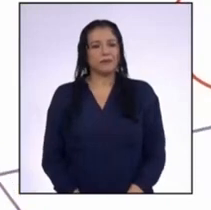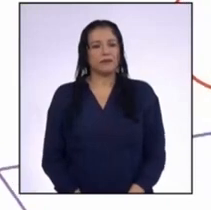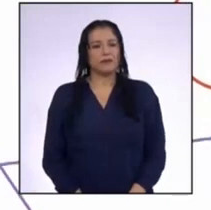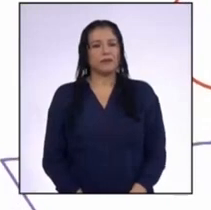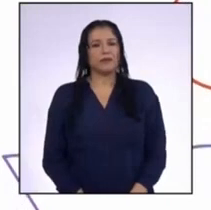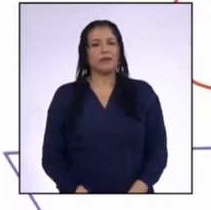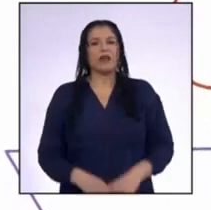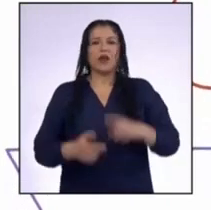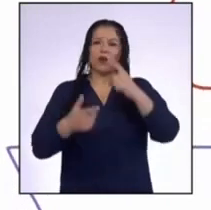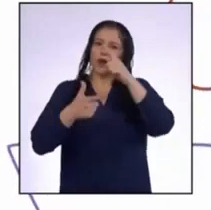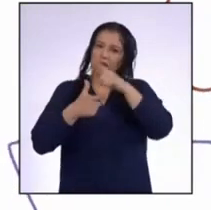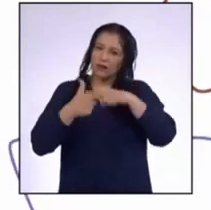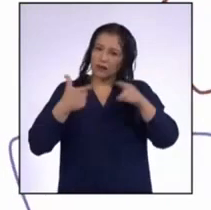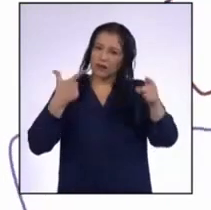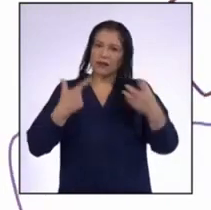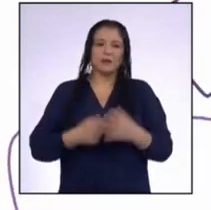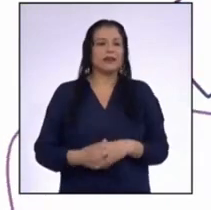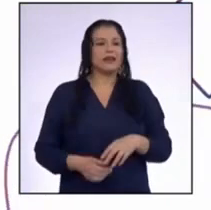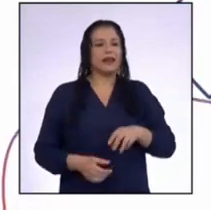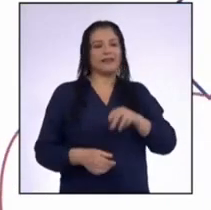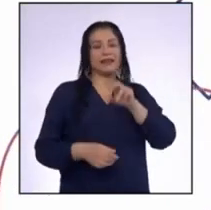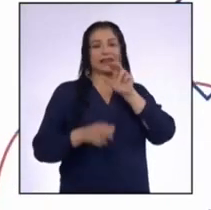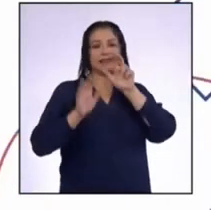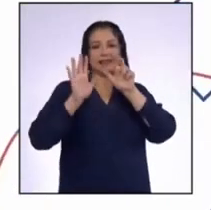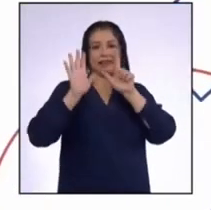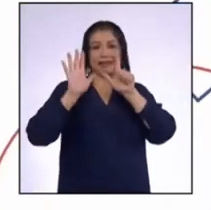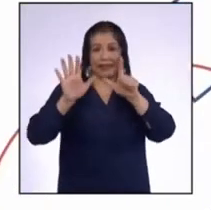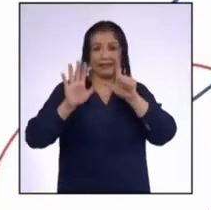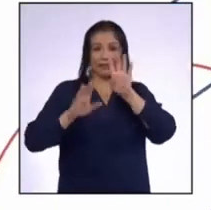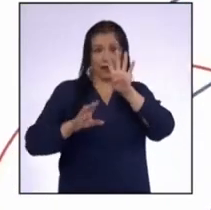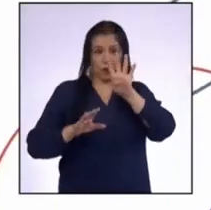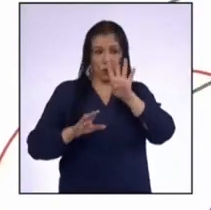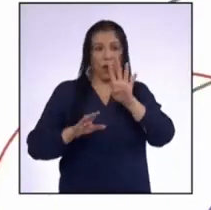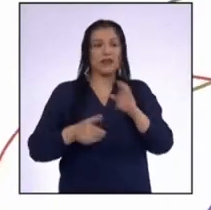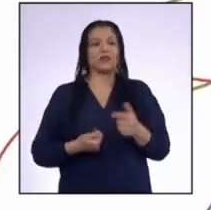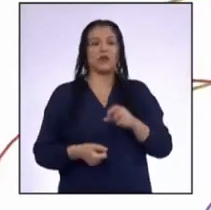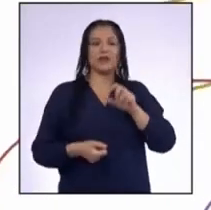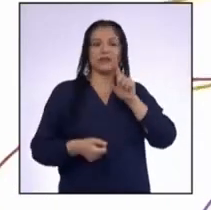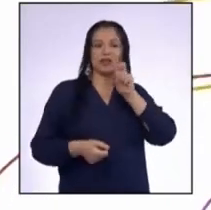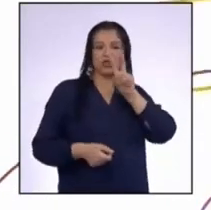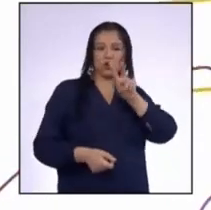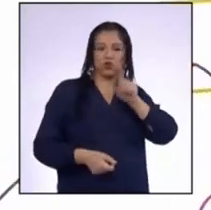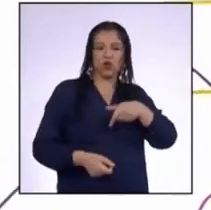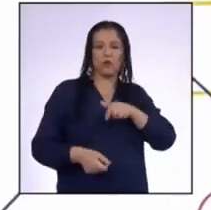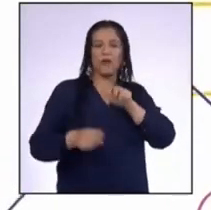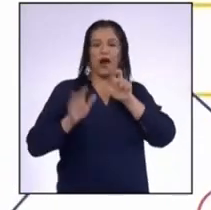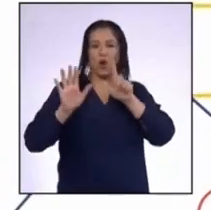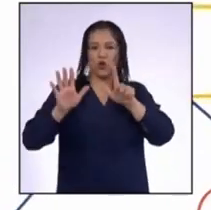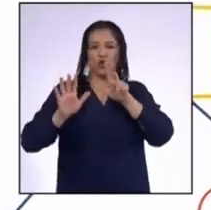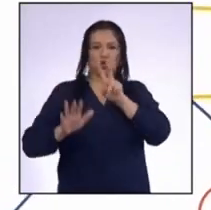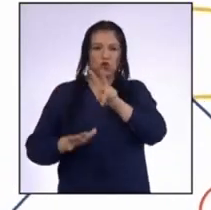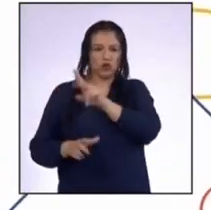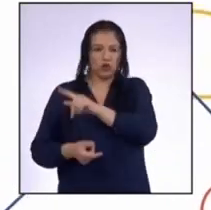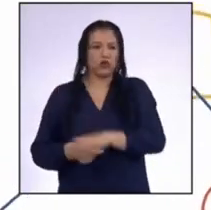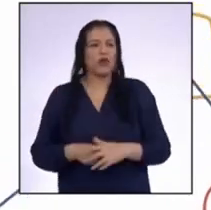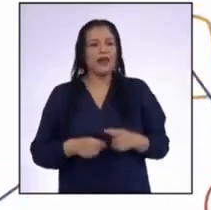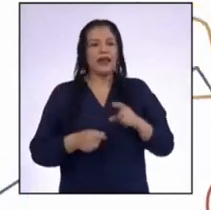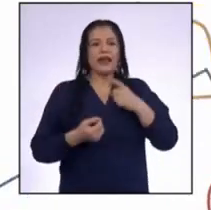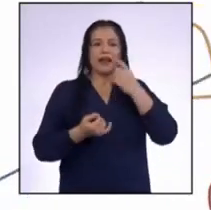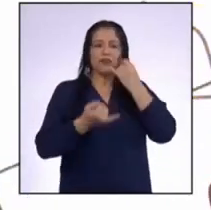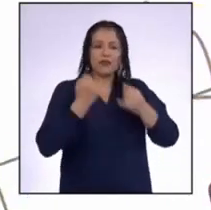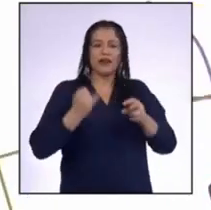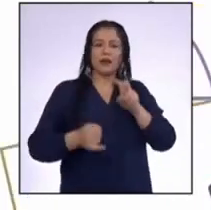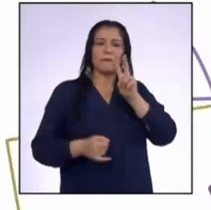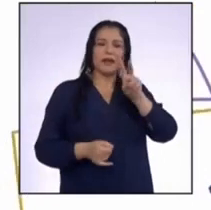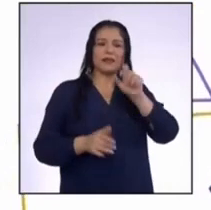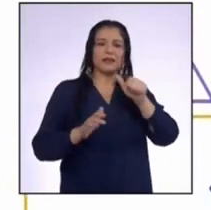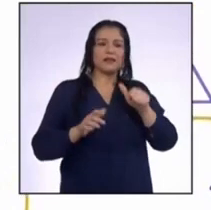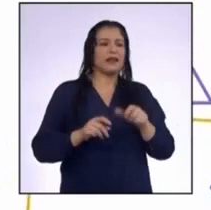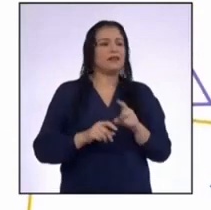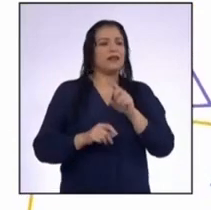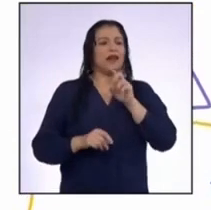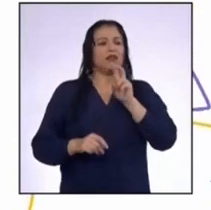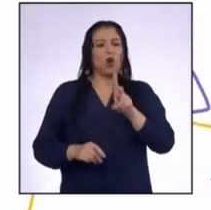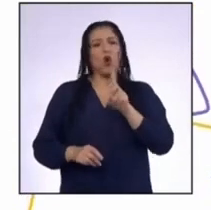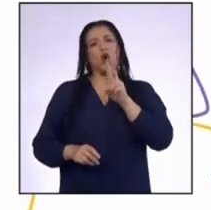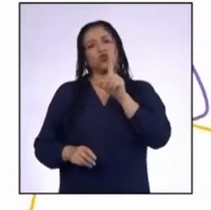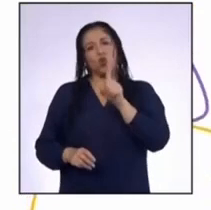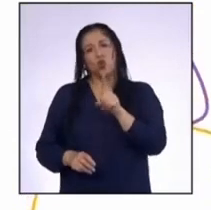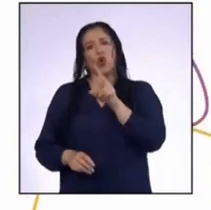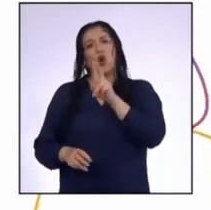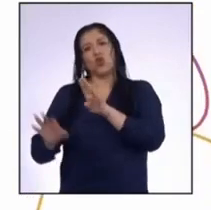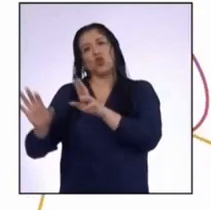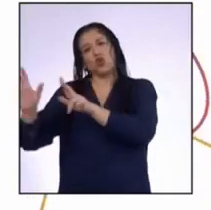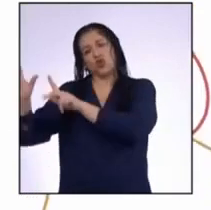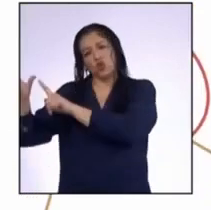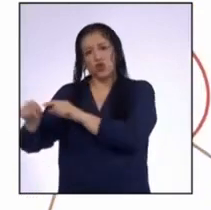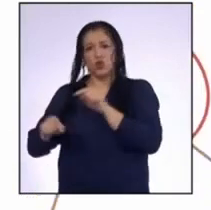Luego dividí su masa entre el cuadrado de su estatura. Me salió este número con un montón de cifras decimales. Al redondearlo,